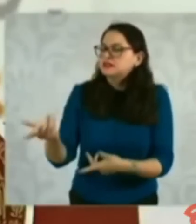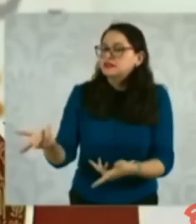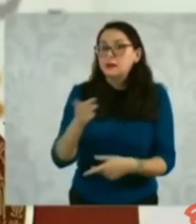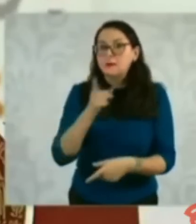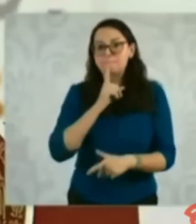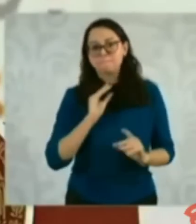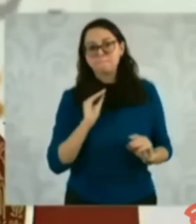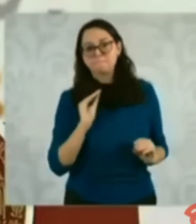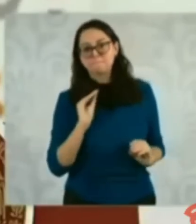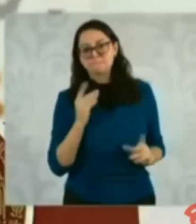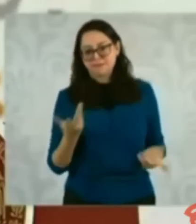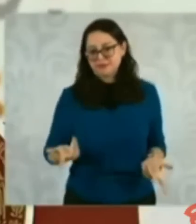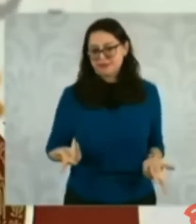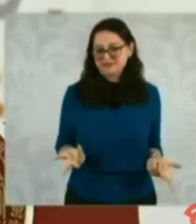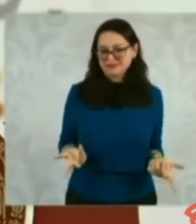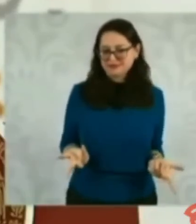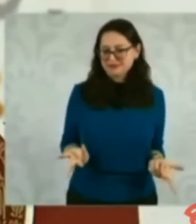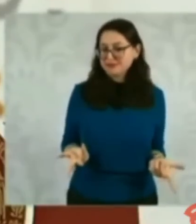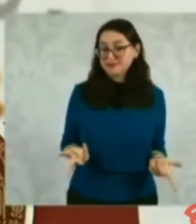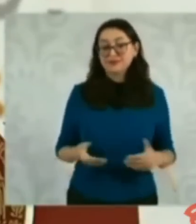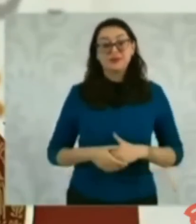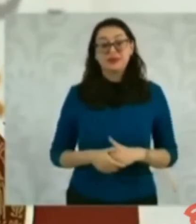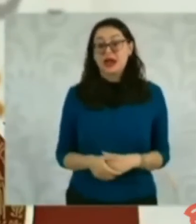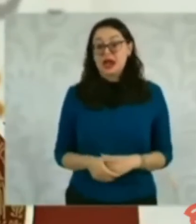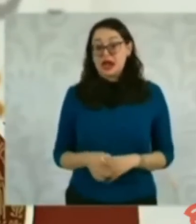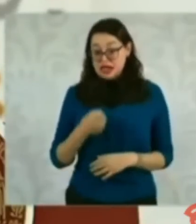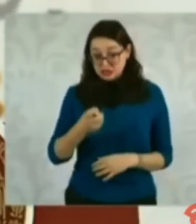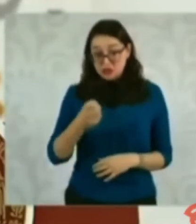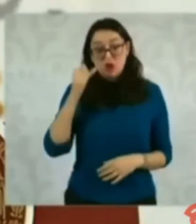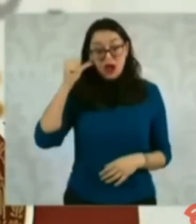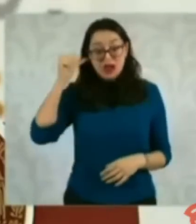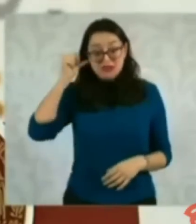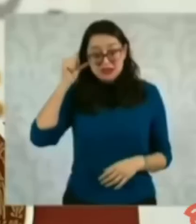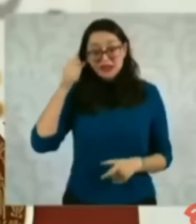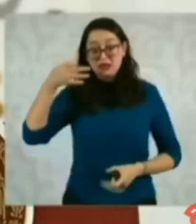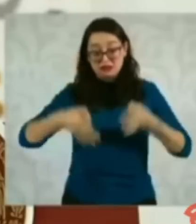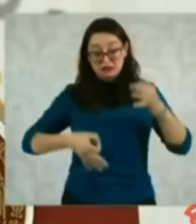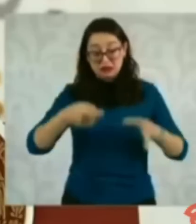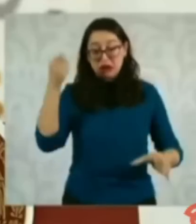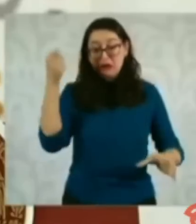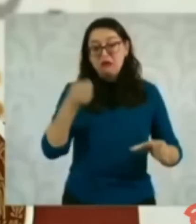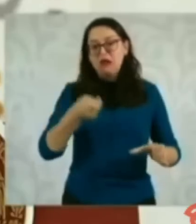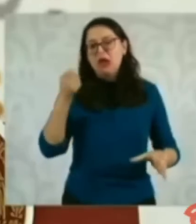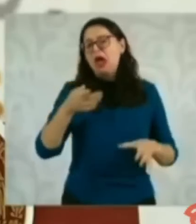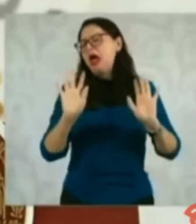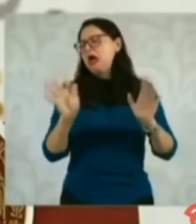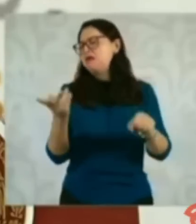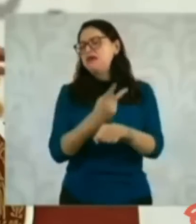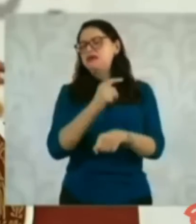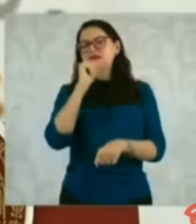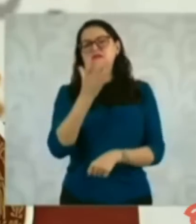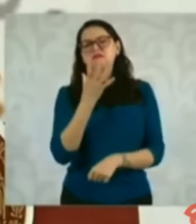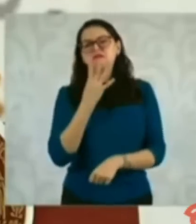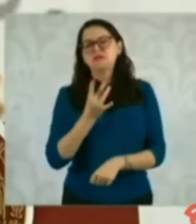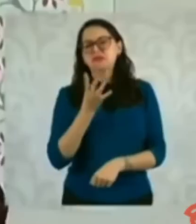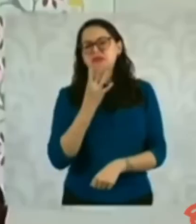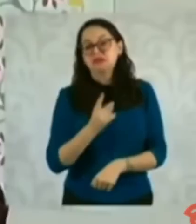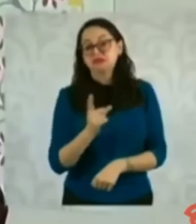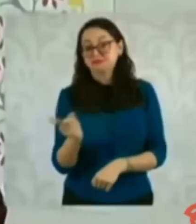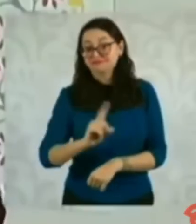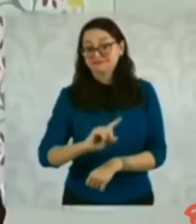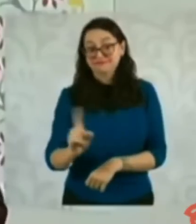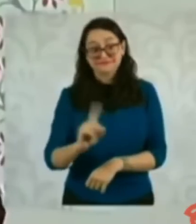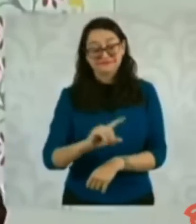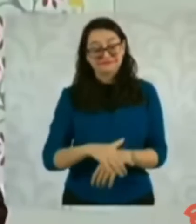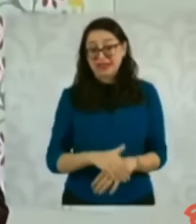Y a lo que nos debe llevar es un análisis profundo de lo que fue ese periodo, la degradación a la